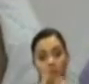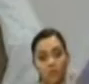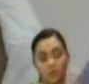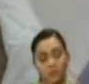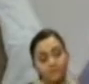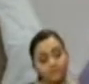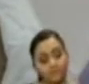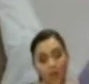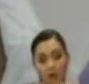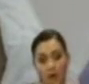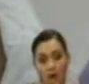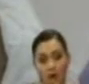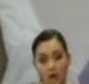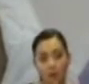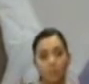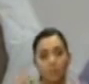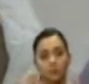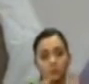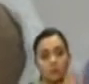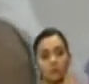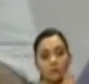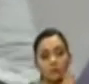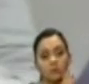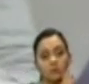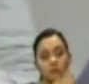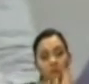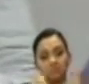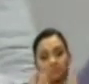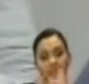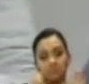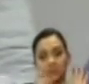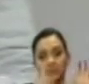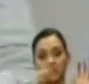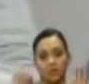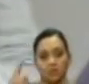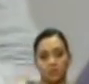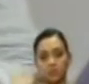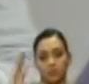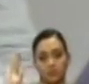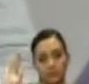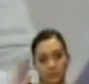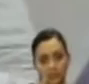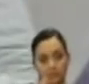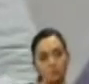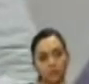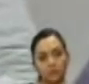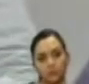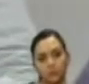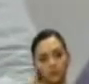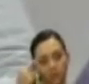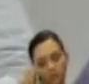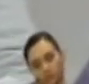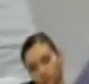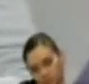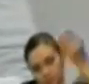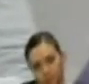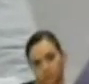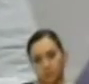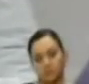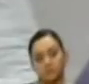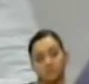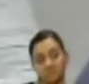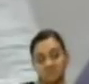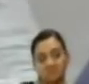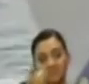millones de reducción en depósitos. Pero todo eso lo hemos superado, las reservas se han manejado muy bien y